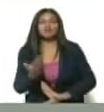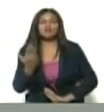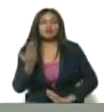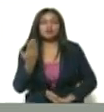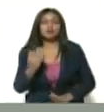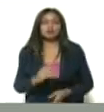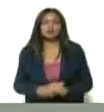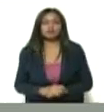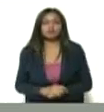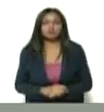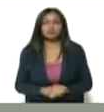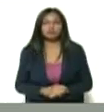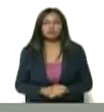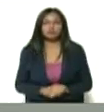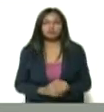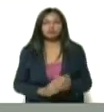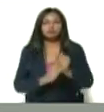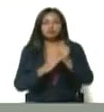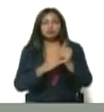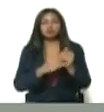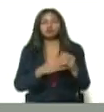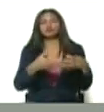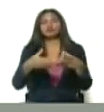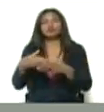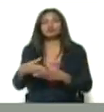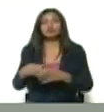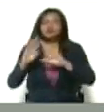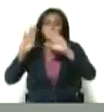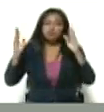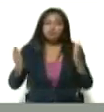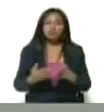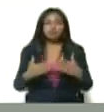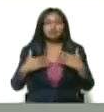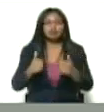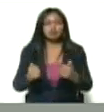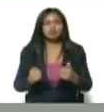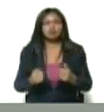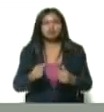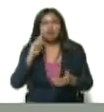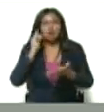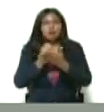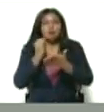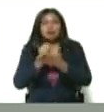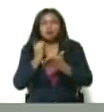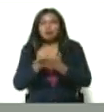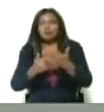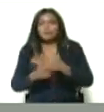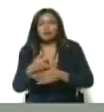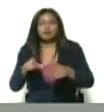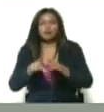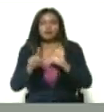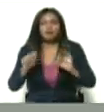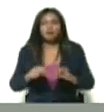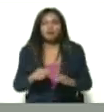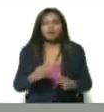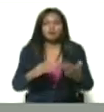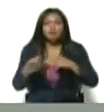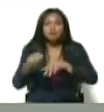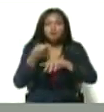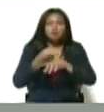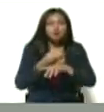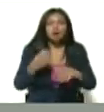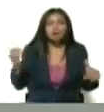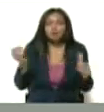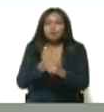El director de la Organización Mundial de la Salud decía, haz pruebas, haz pruebas, haz pruebas. Usted dice, busquemos a los